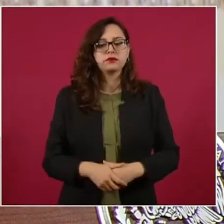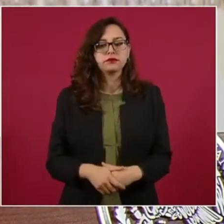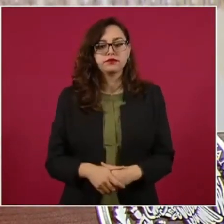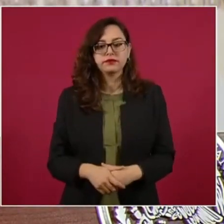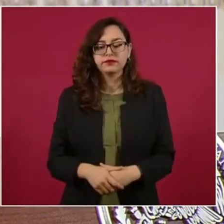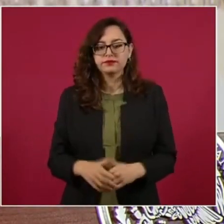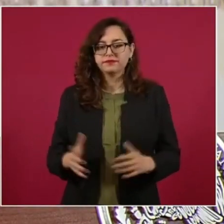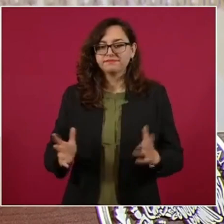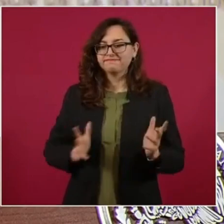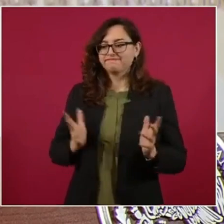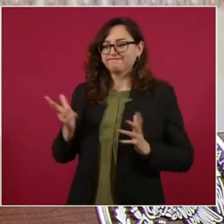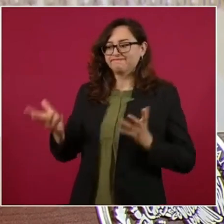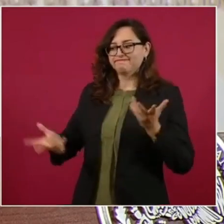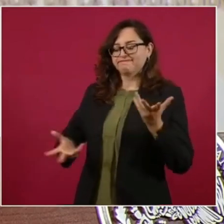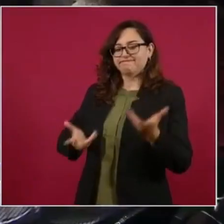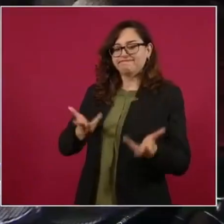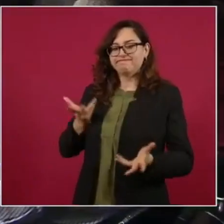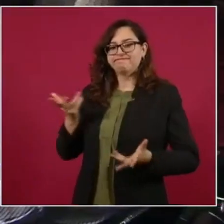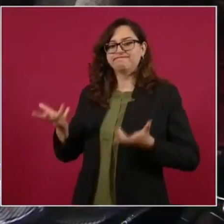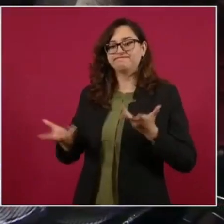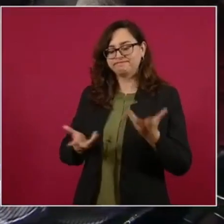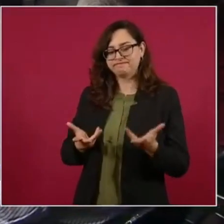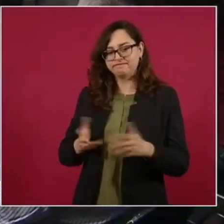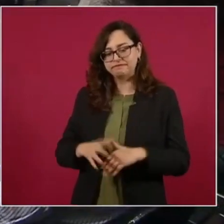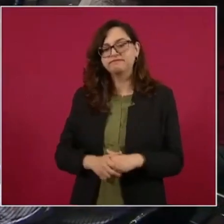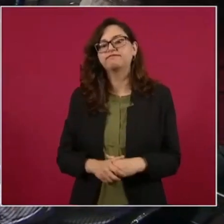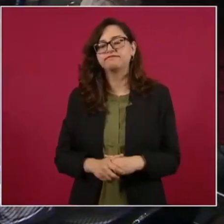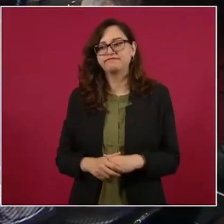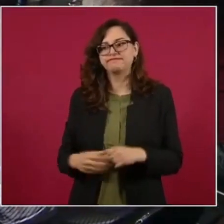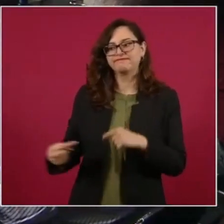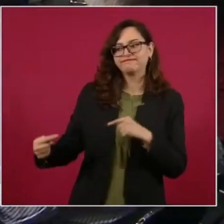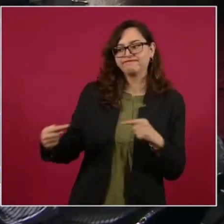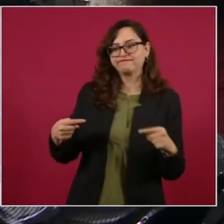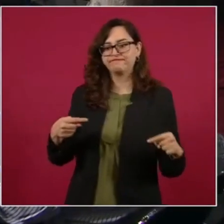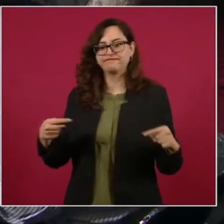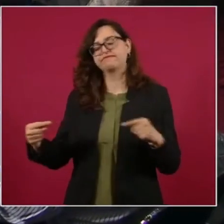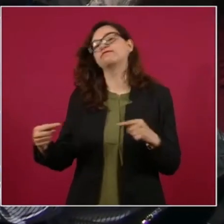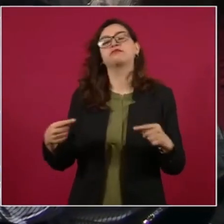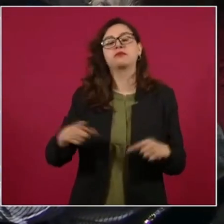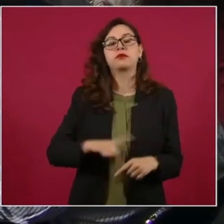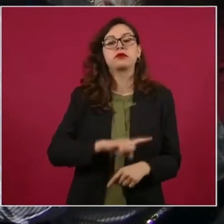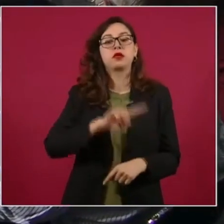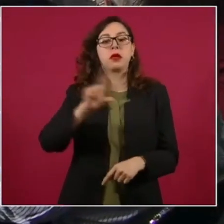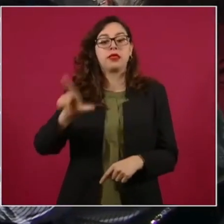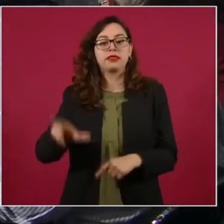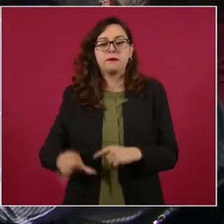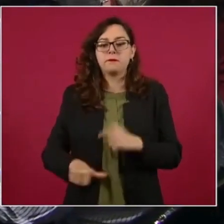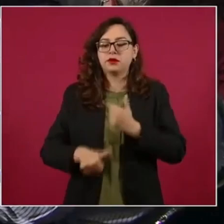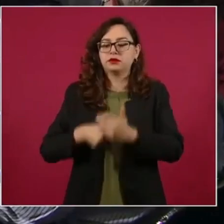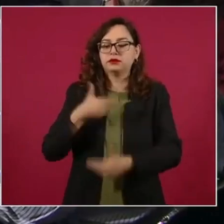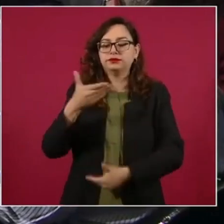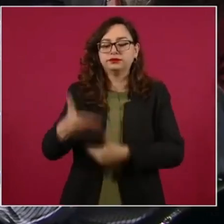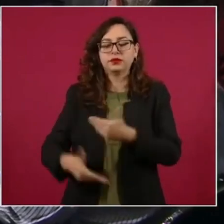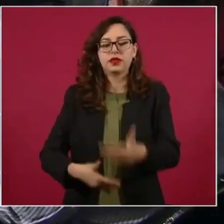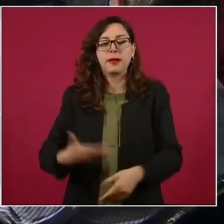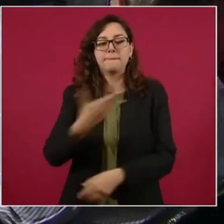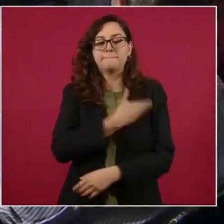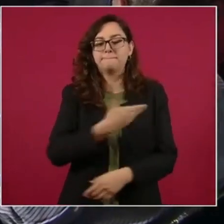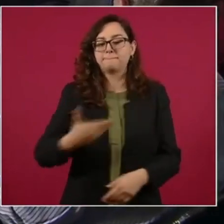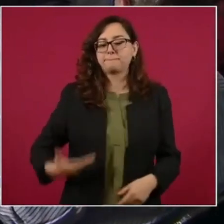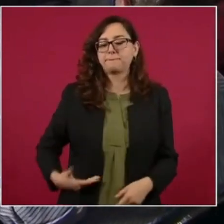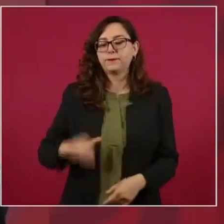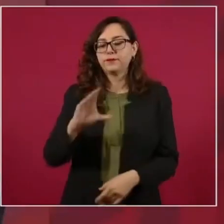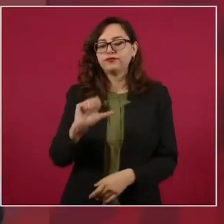Es hasta que llega el general Cárdenas en el 38, aunque se lleva a